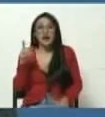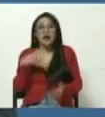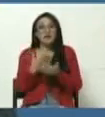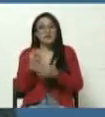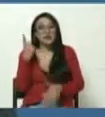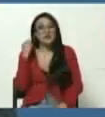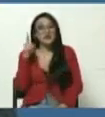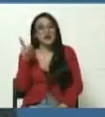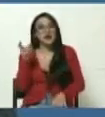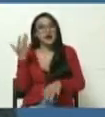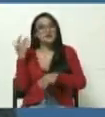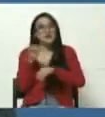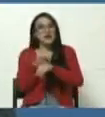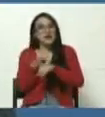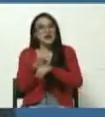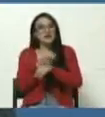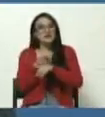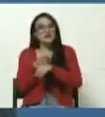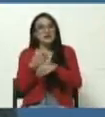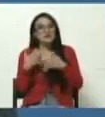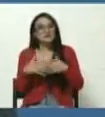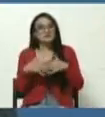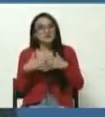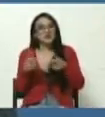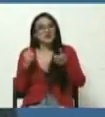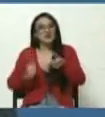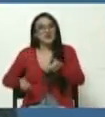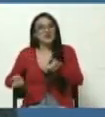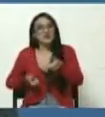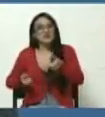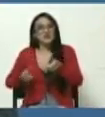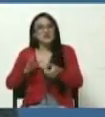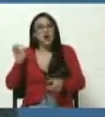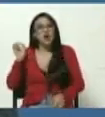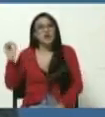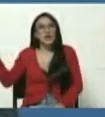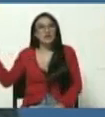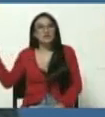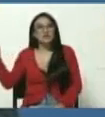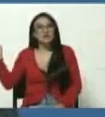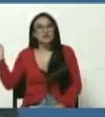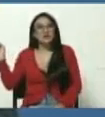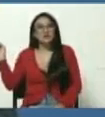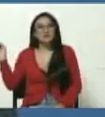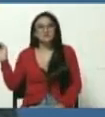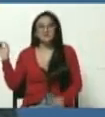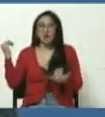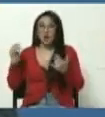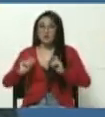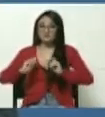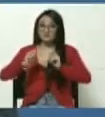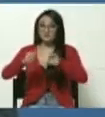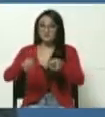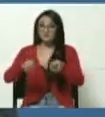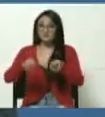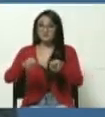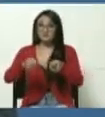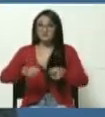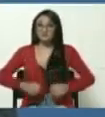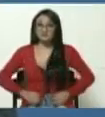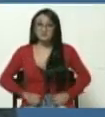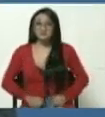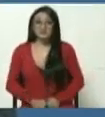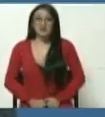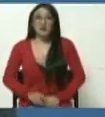fue gerente de la planta de fertilizantes de Oriente. La ha designado